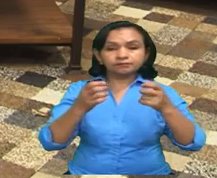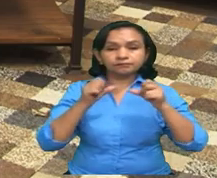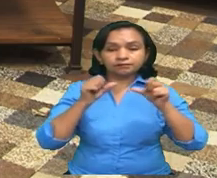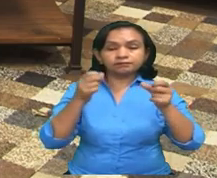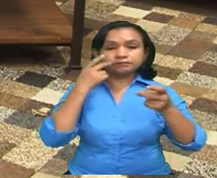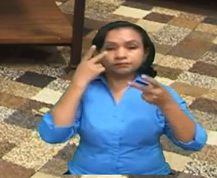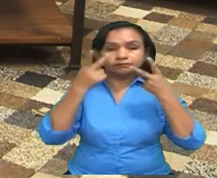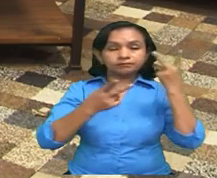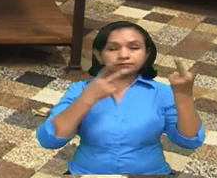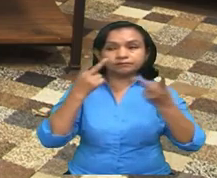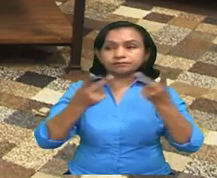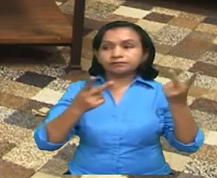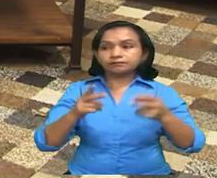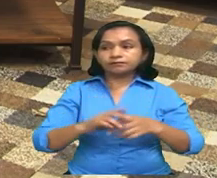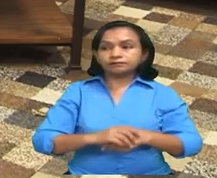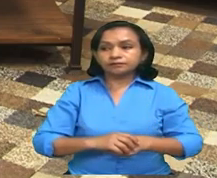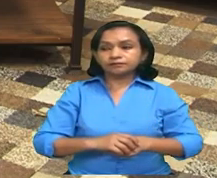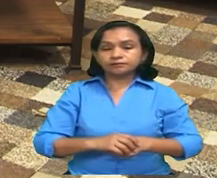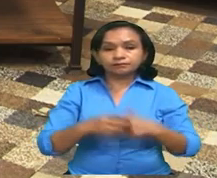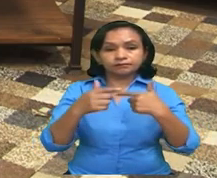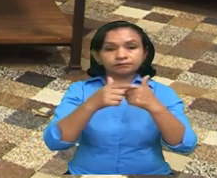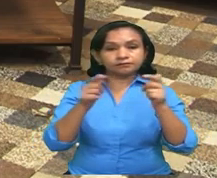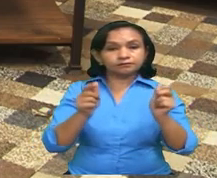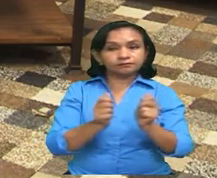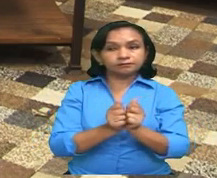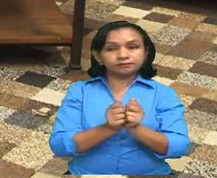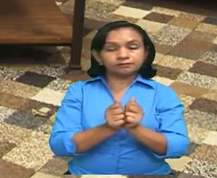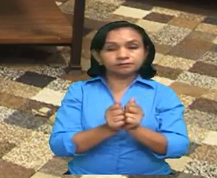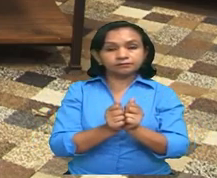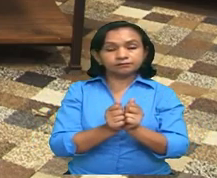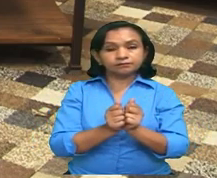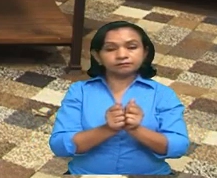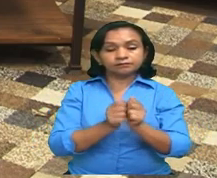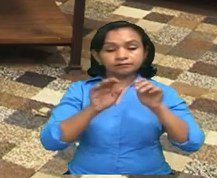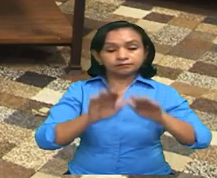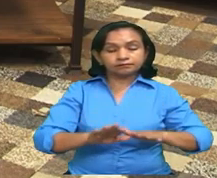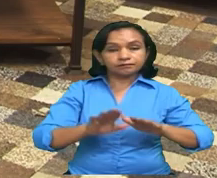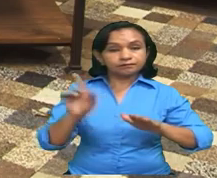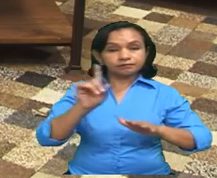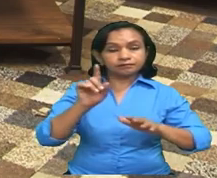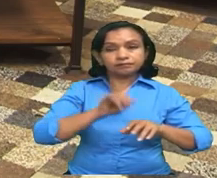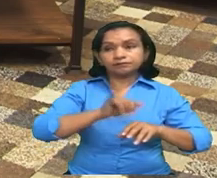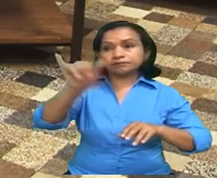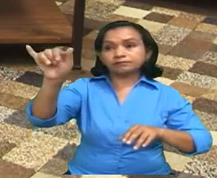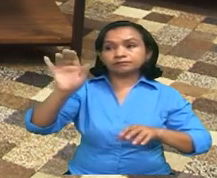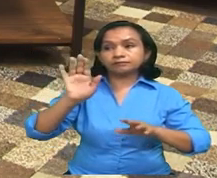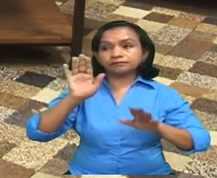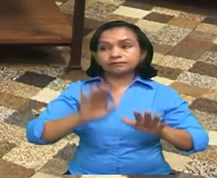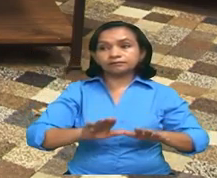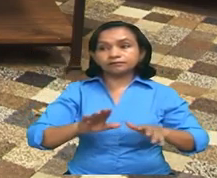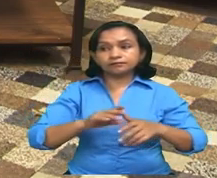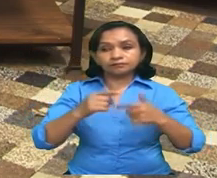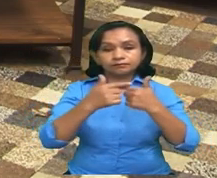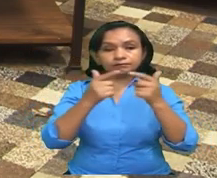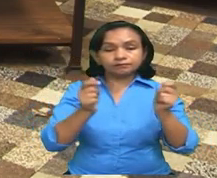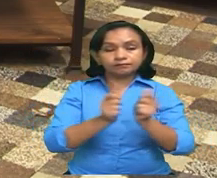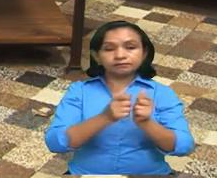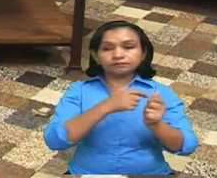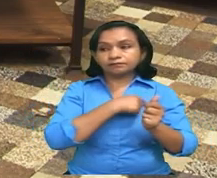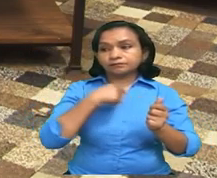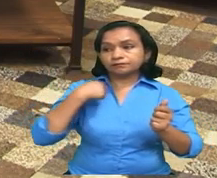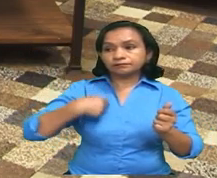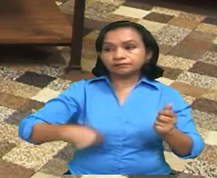iban a quedar todavía, y sí. Fuera de cámara me decías que más o menos hasta creo que el 10 me decías que, sí, que iban a irse de Nicaragua,